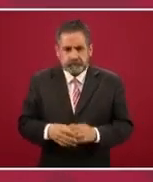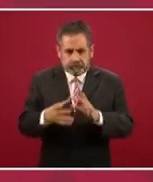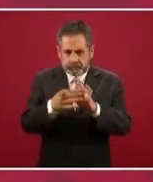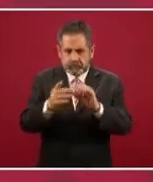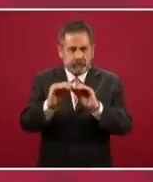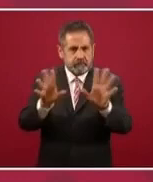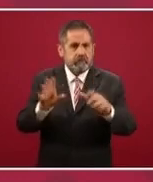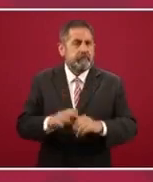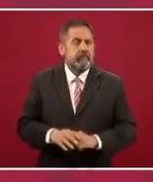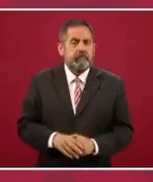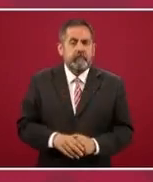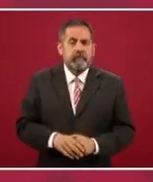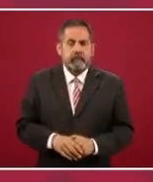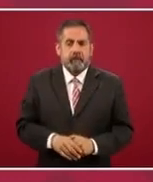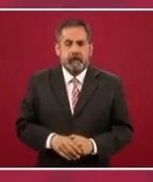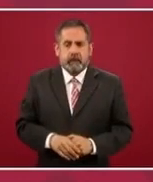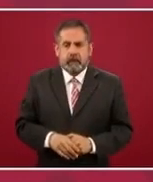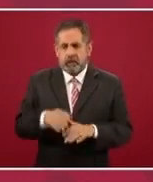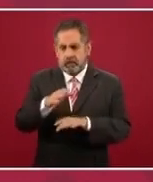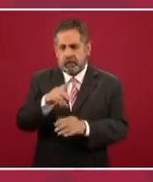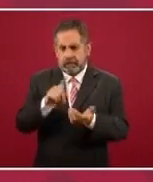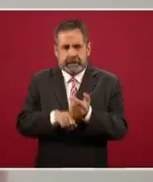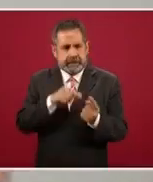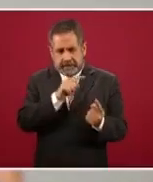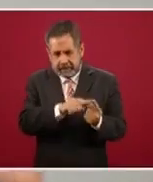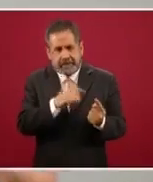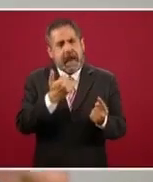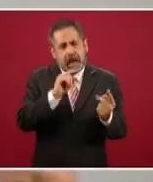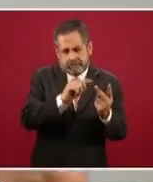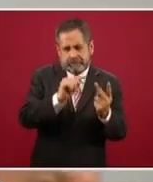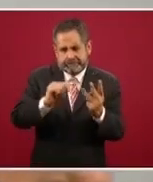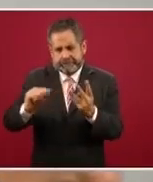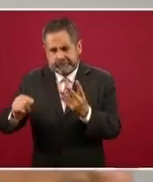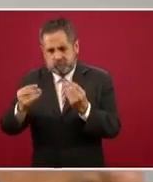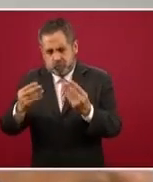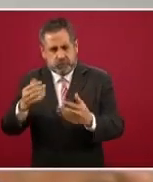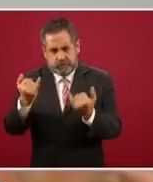aclarar sobre este caso y sobre otros.